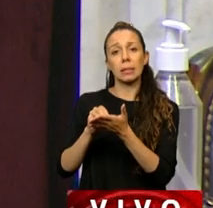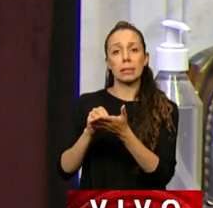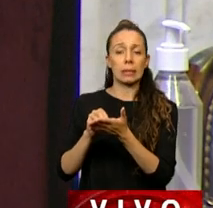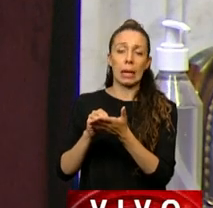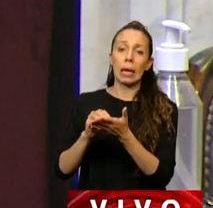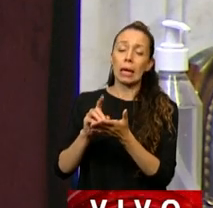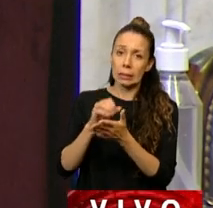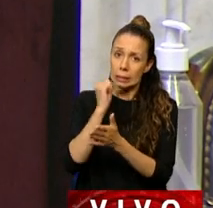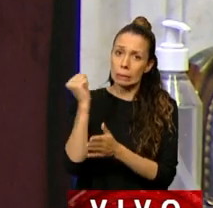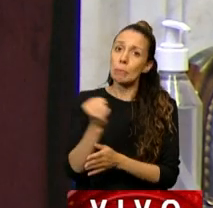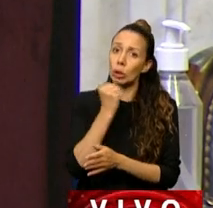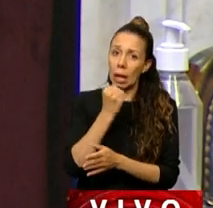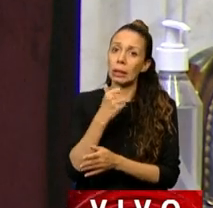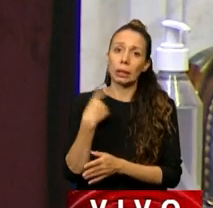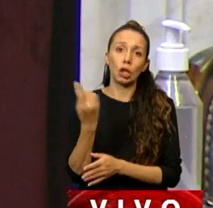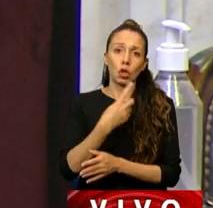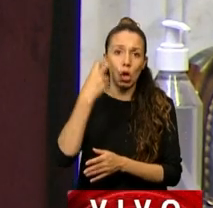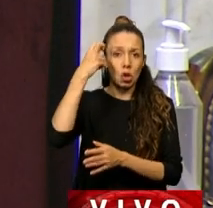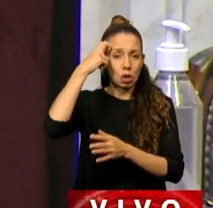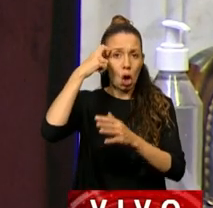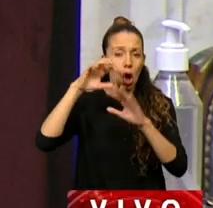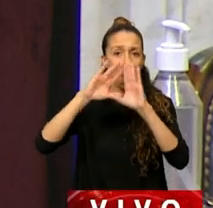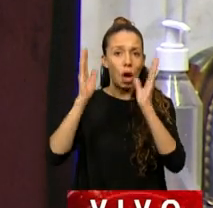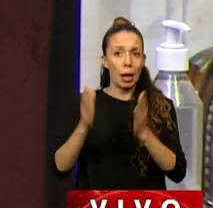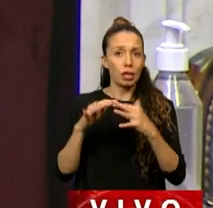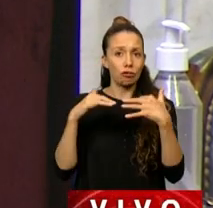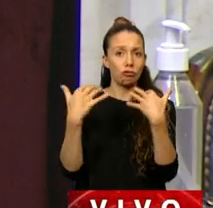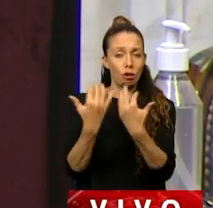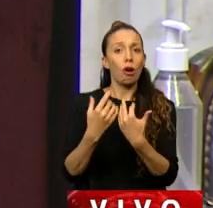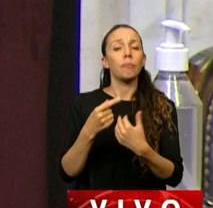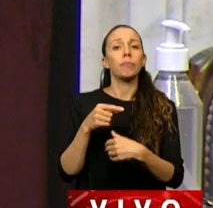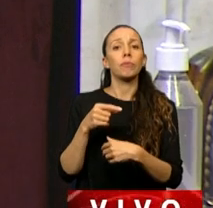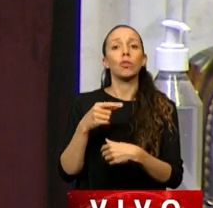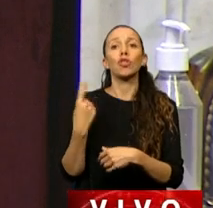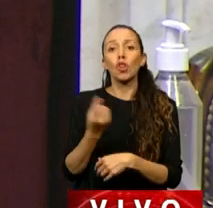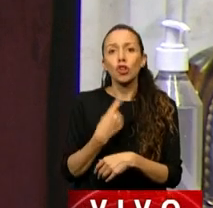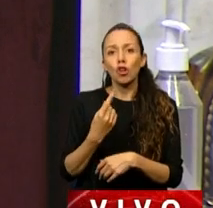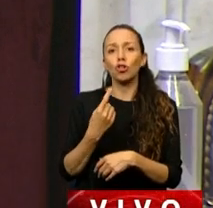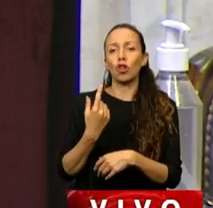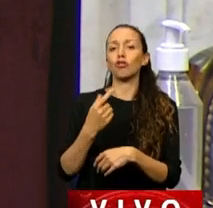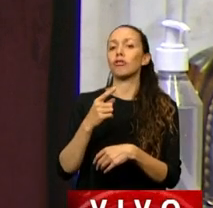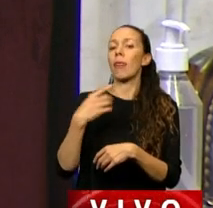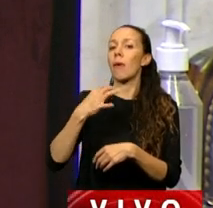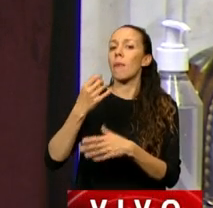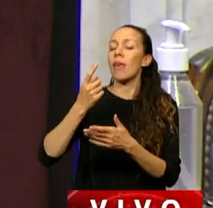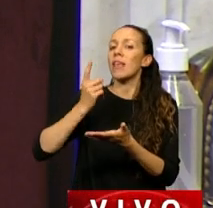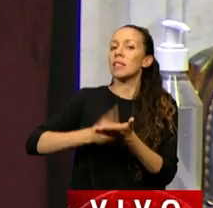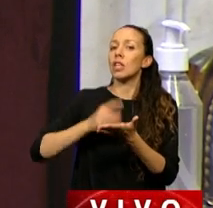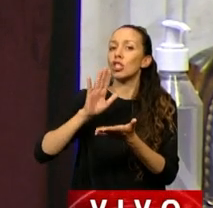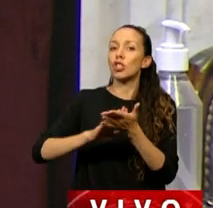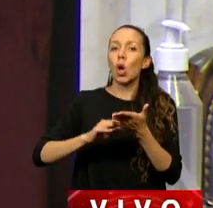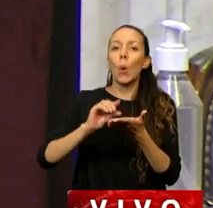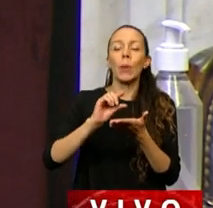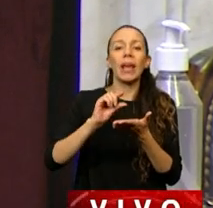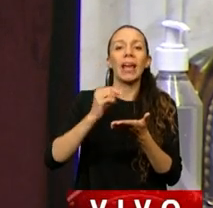como parte del Congreso, como Cámara de Diputados, nosotros somos la Cámara de Origen para las contribuciones. Y acá el Senado estableció